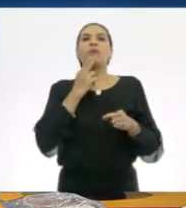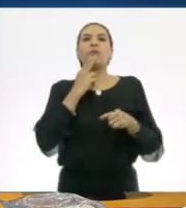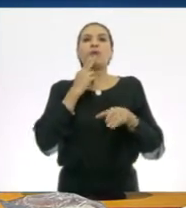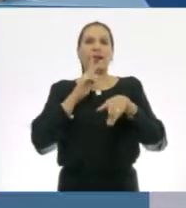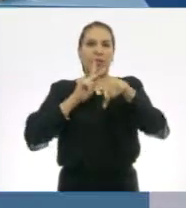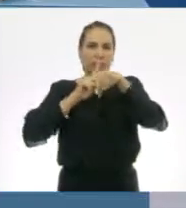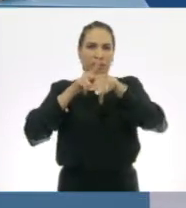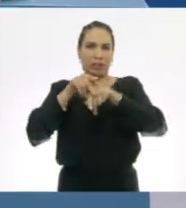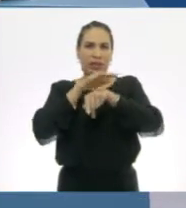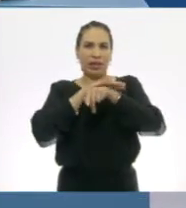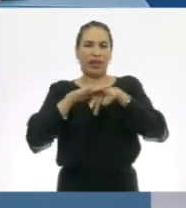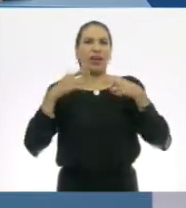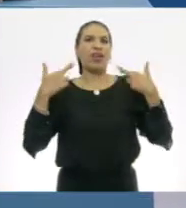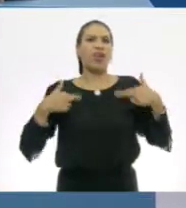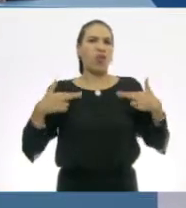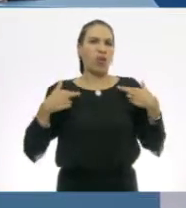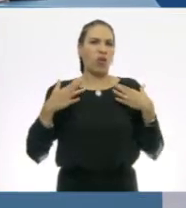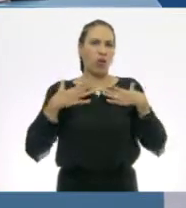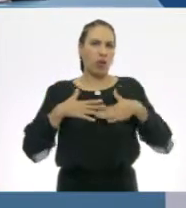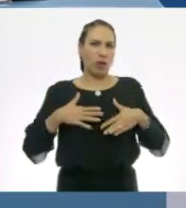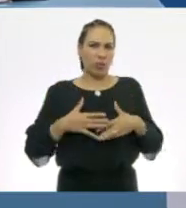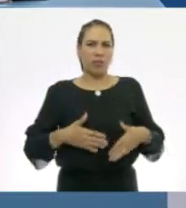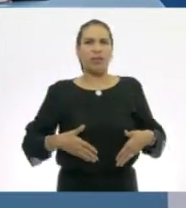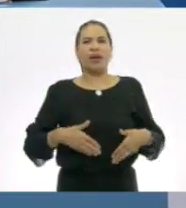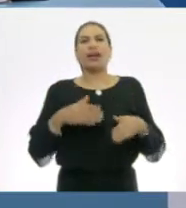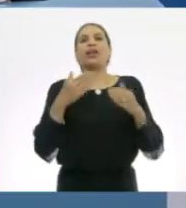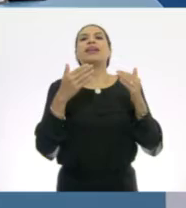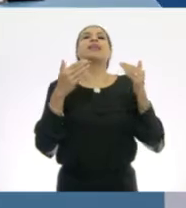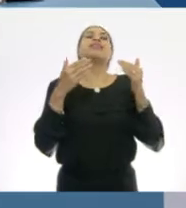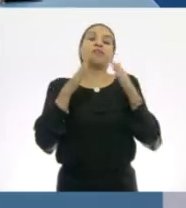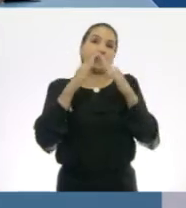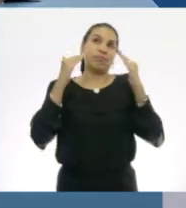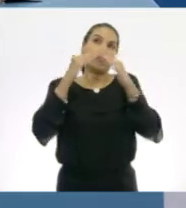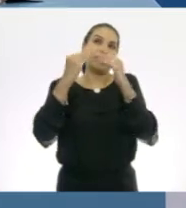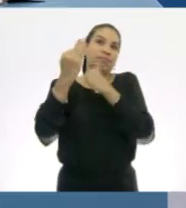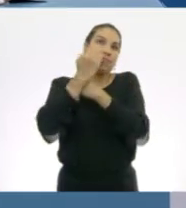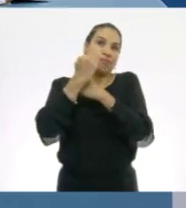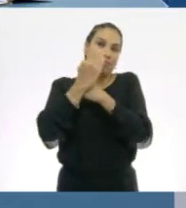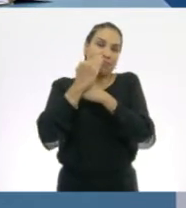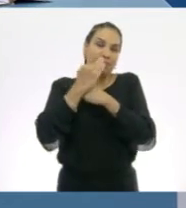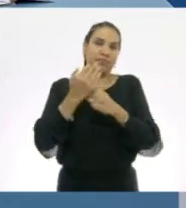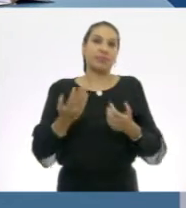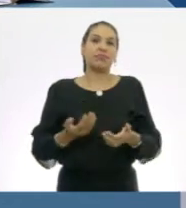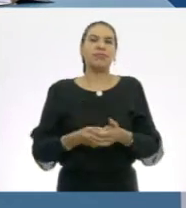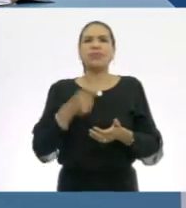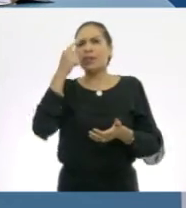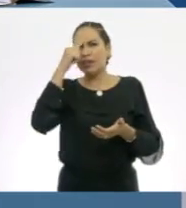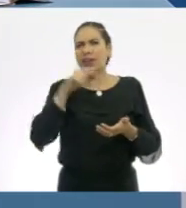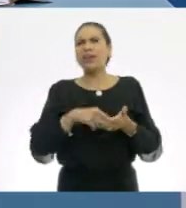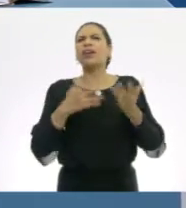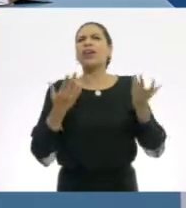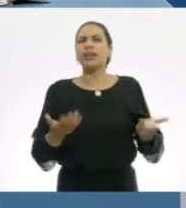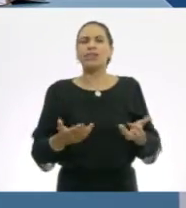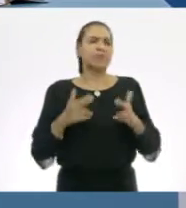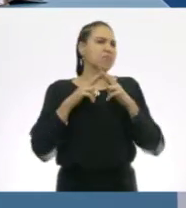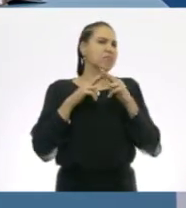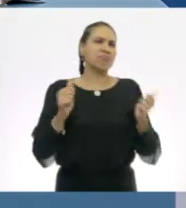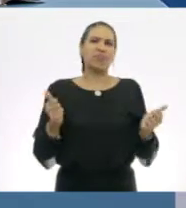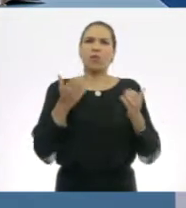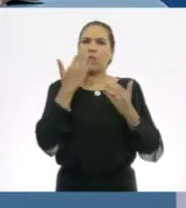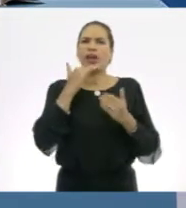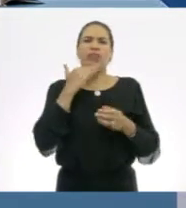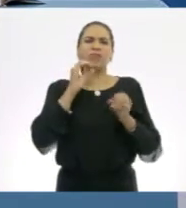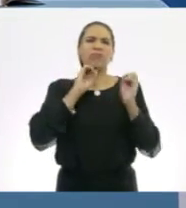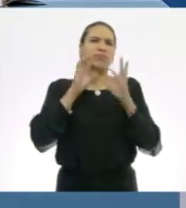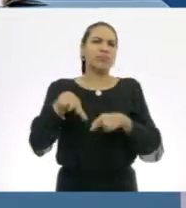la piel y hacer ropa, cubrir nuestras viviendas. ¿Y qué creen? Nada tiene